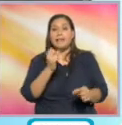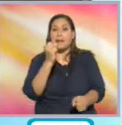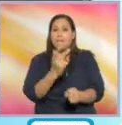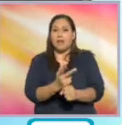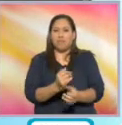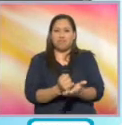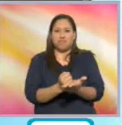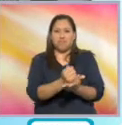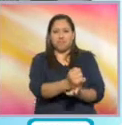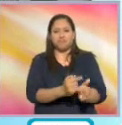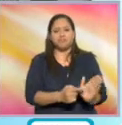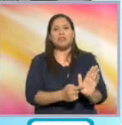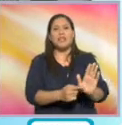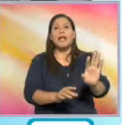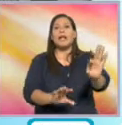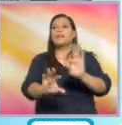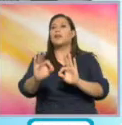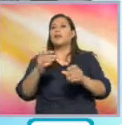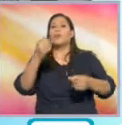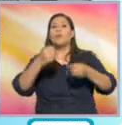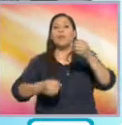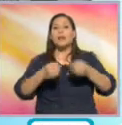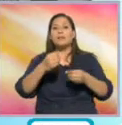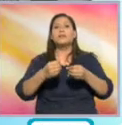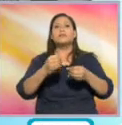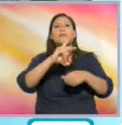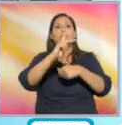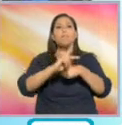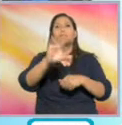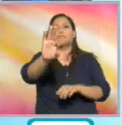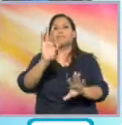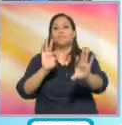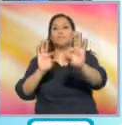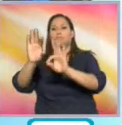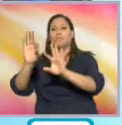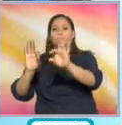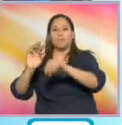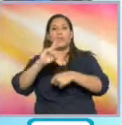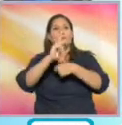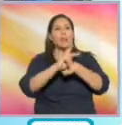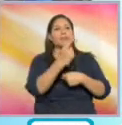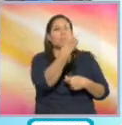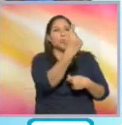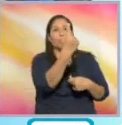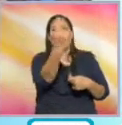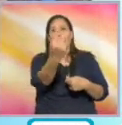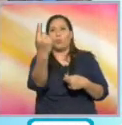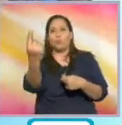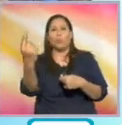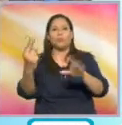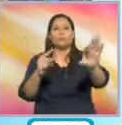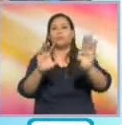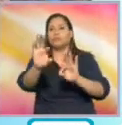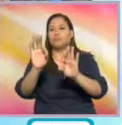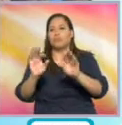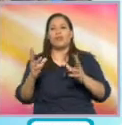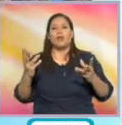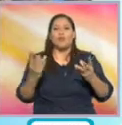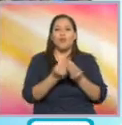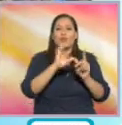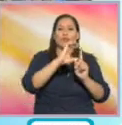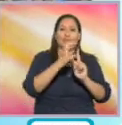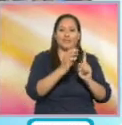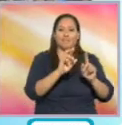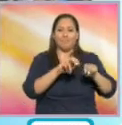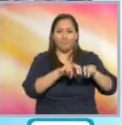temprano elegir jurados o sea, uno de cada país. Eso está increíble. Entonces o sea, ya ¿Hay de